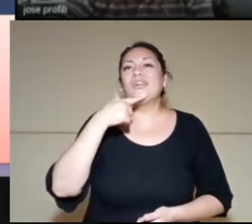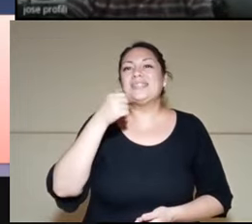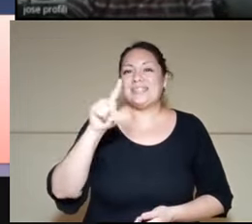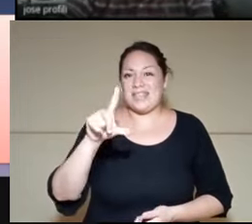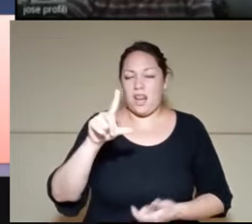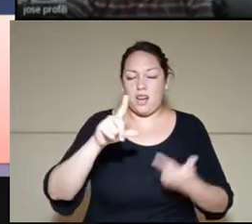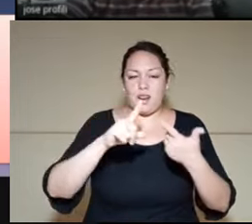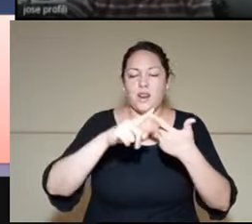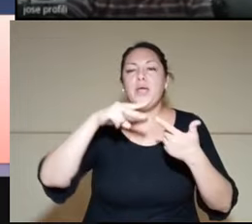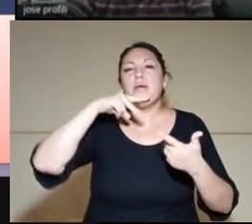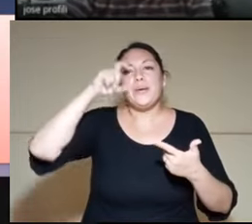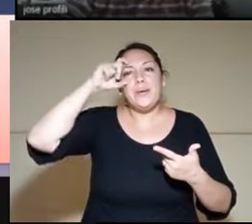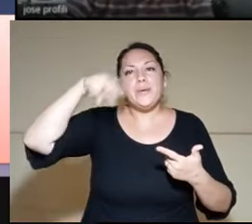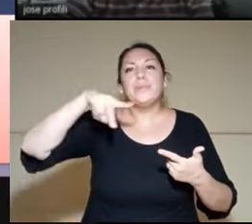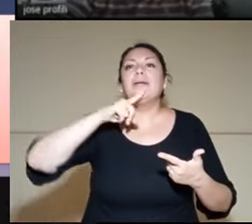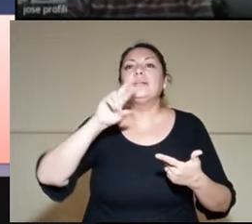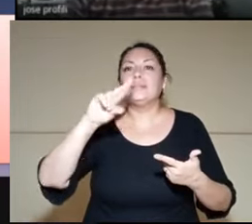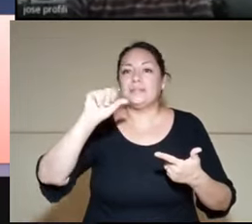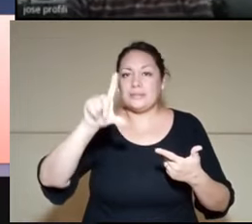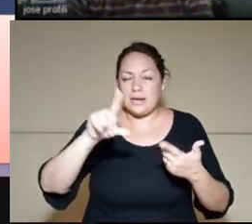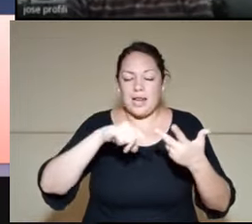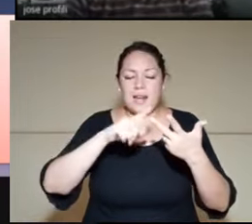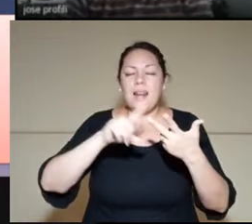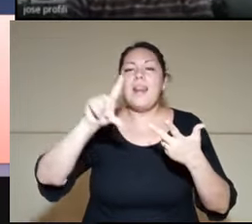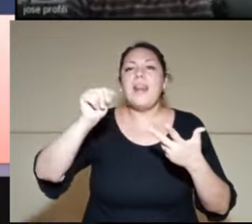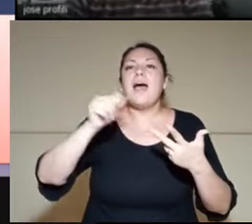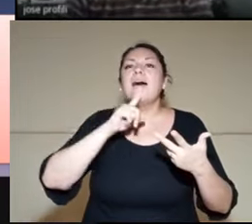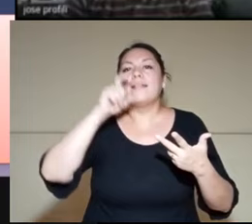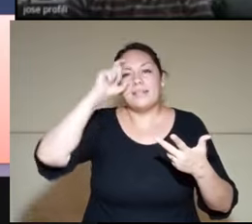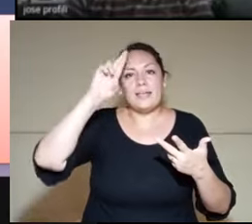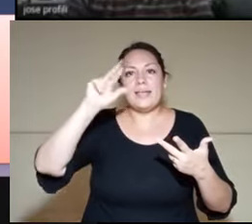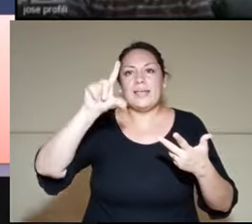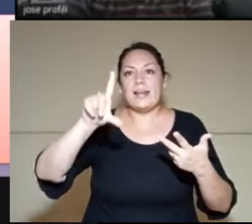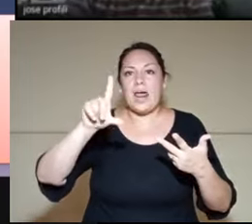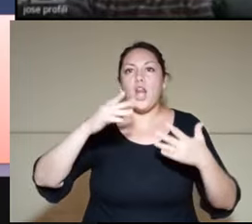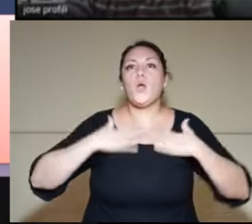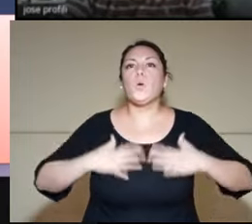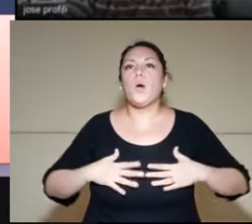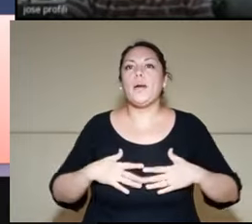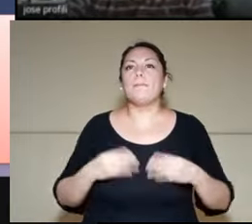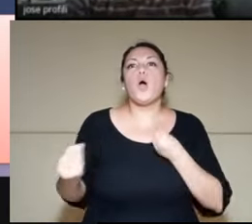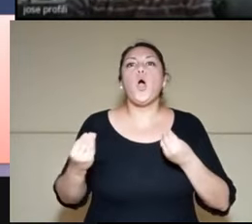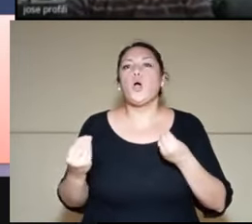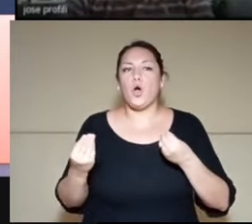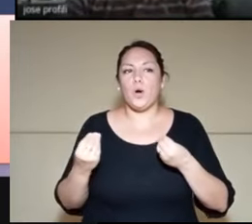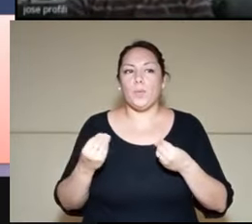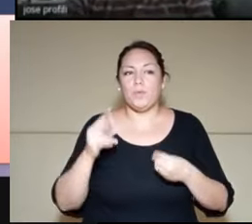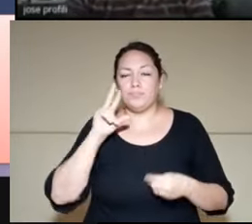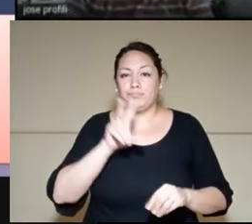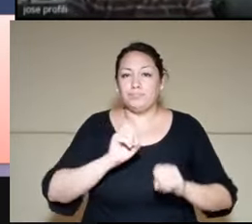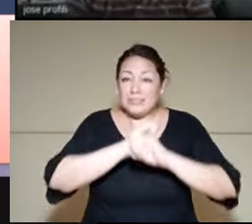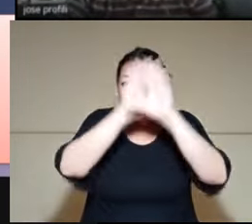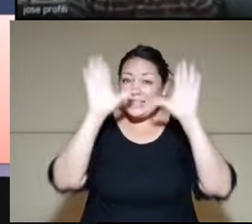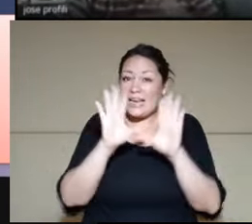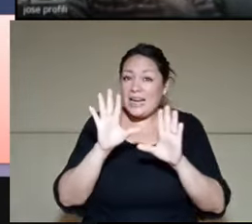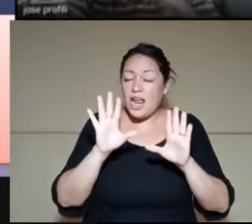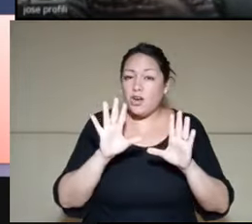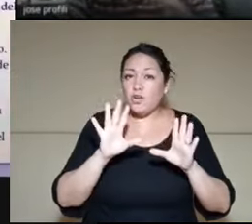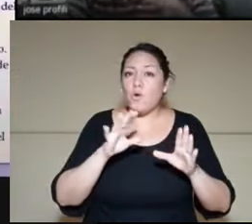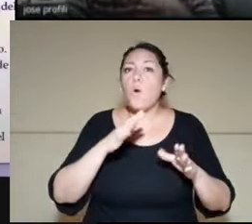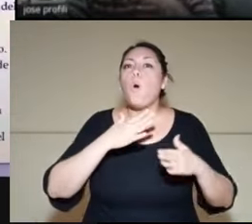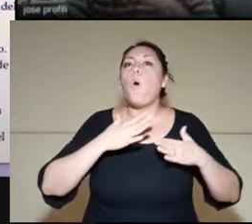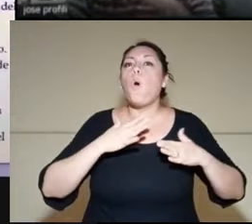decúbito ventral y decúbito lateral son otras posturas. ¿Sí? ¿Está claro hasta ahí con